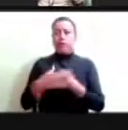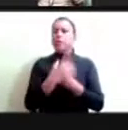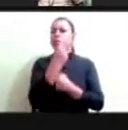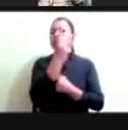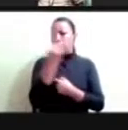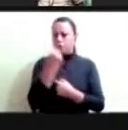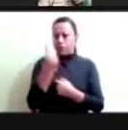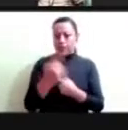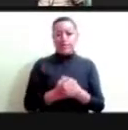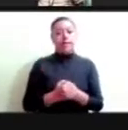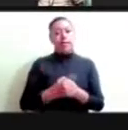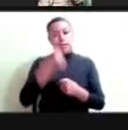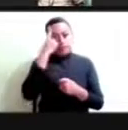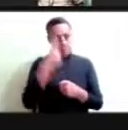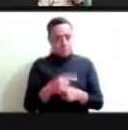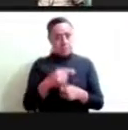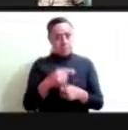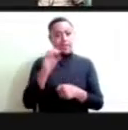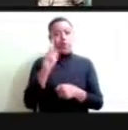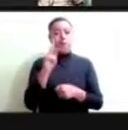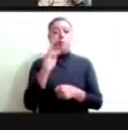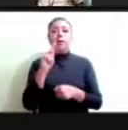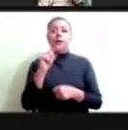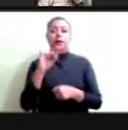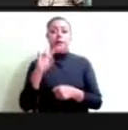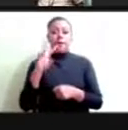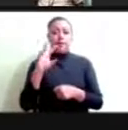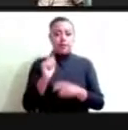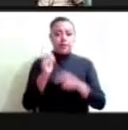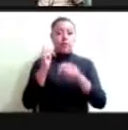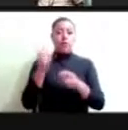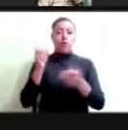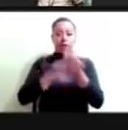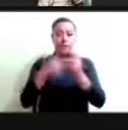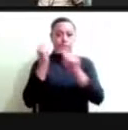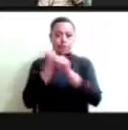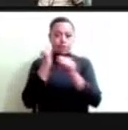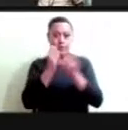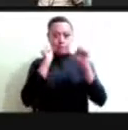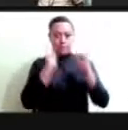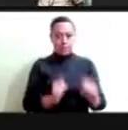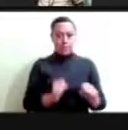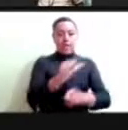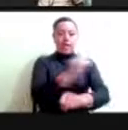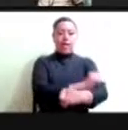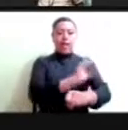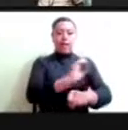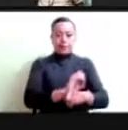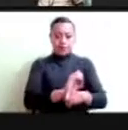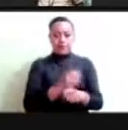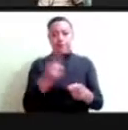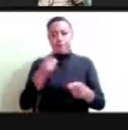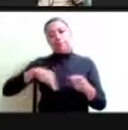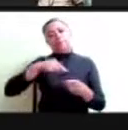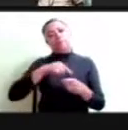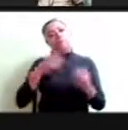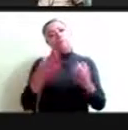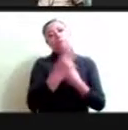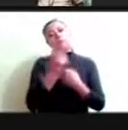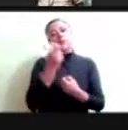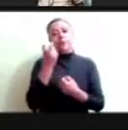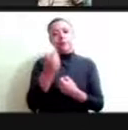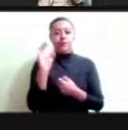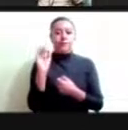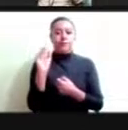el operativo pasajero seguro en la alcaldía Álvaro Obregón, toda vez que dicho operativo se encuentra vigente